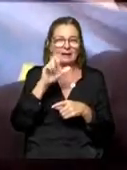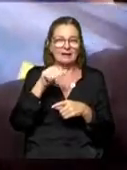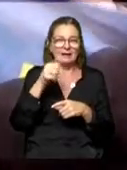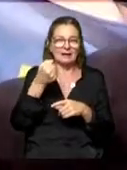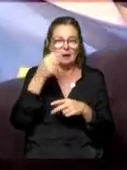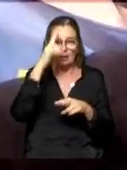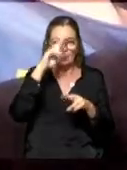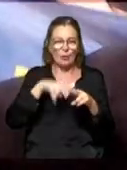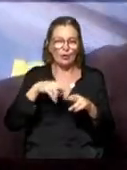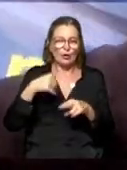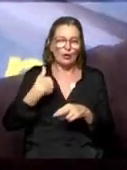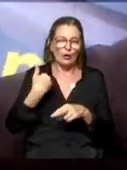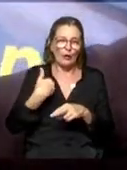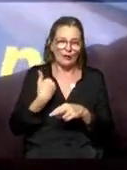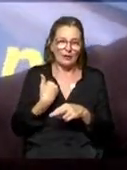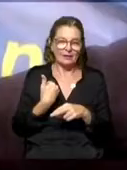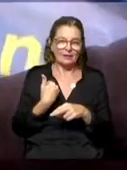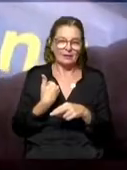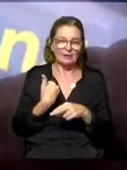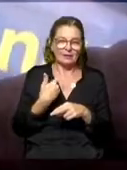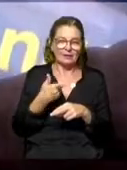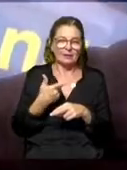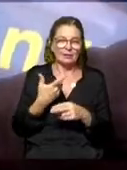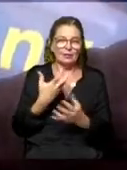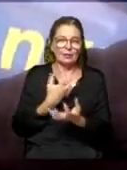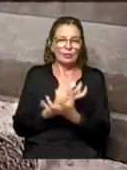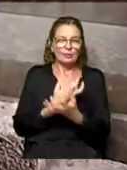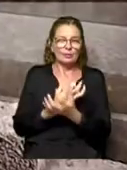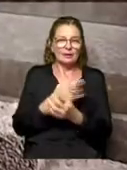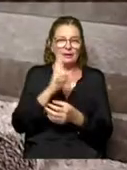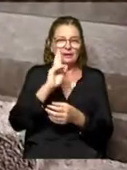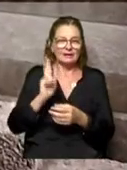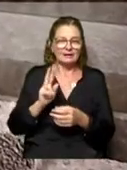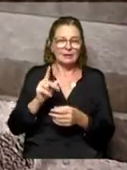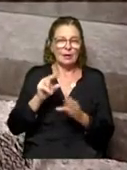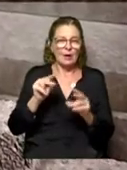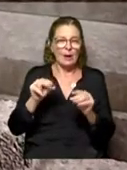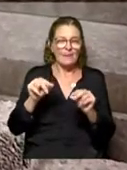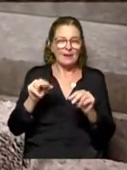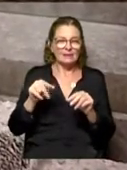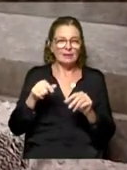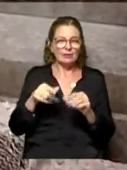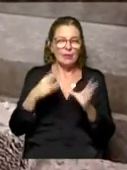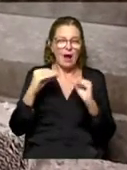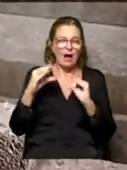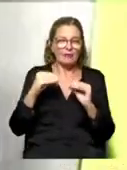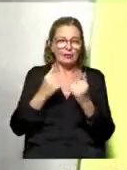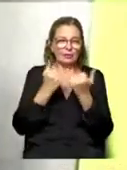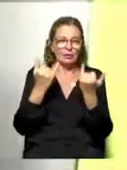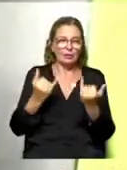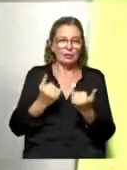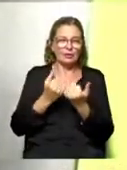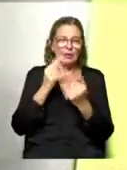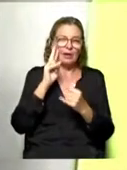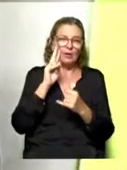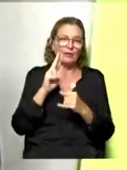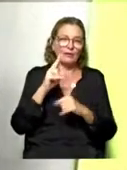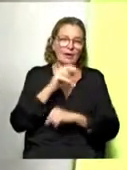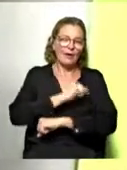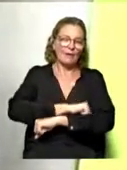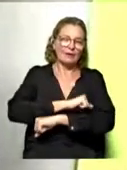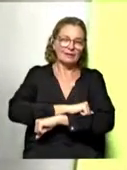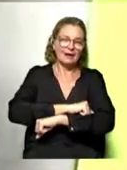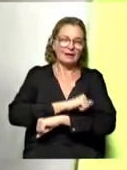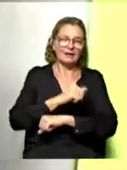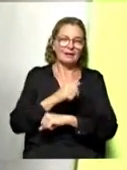muy joven y sus restos están en el Río de la Plata. Entonces yo hablo con Macarena todos los días cuando me asomo a la terraza. Es una